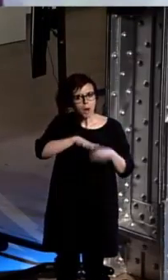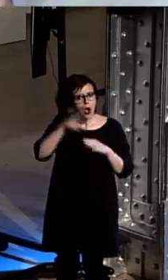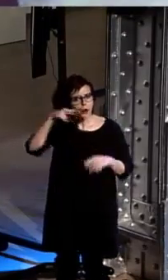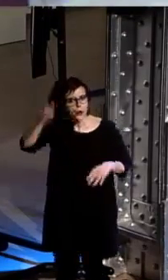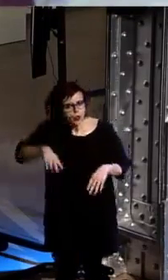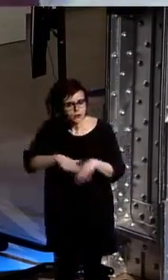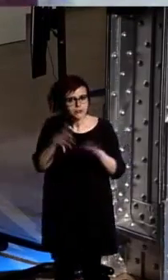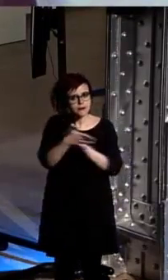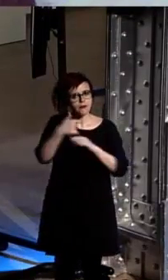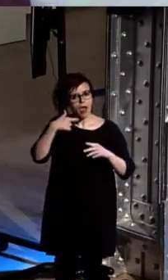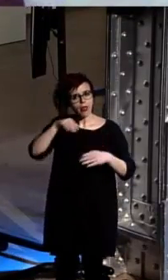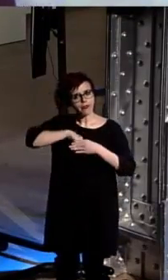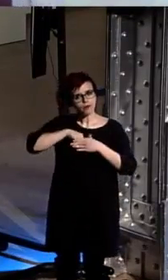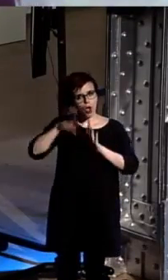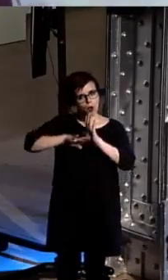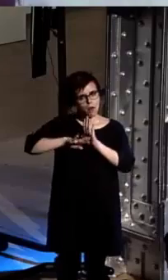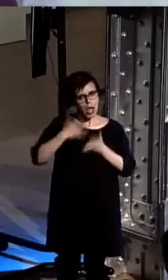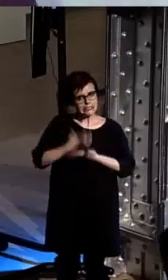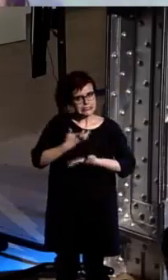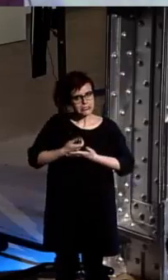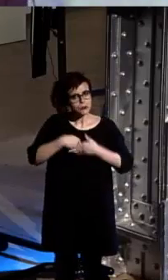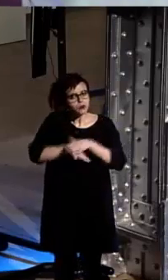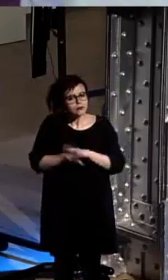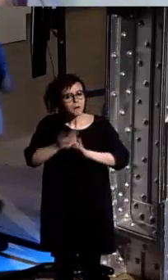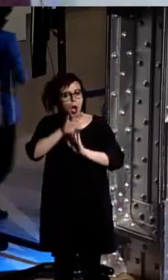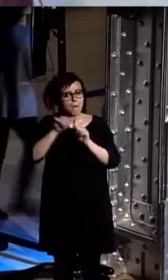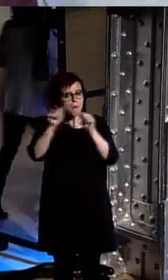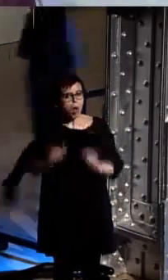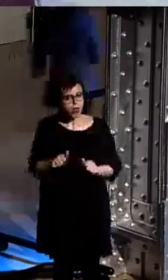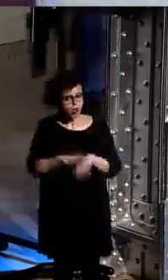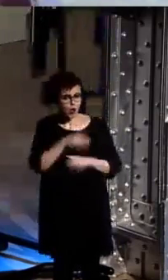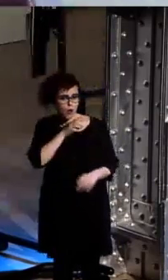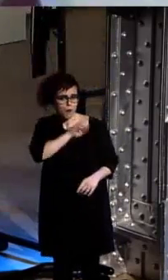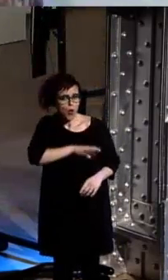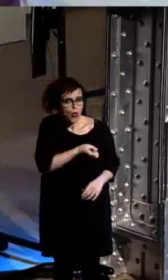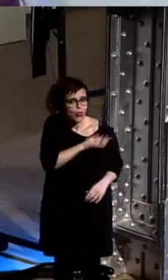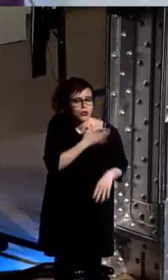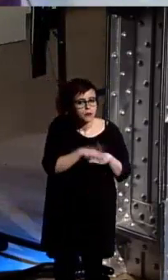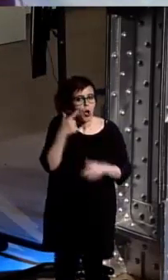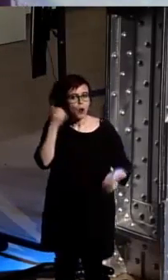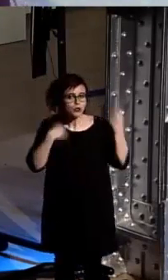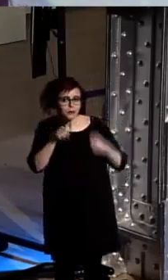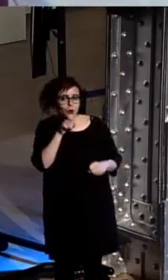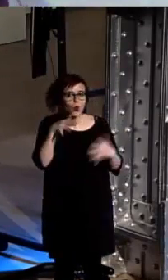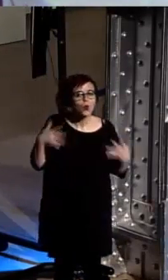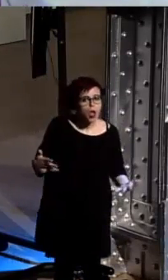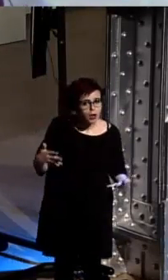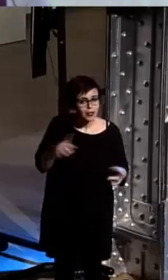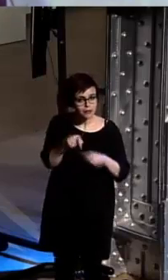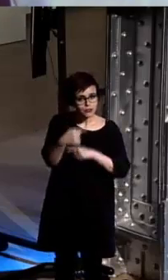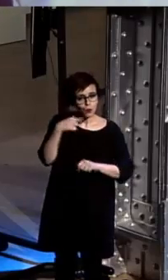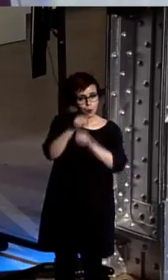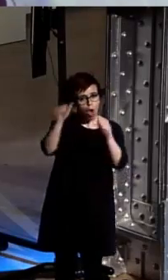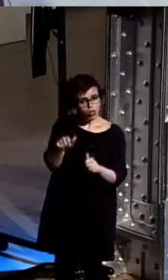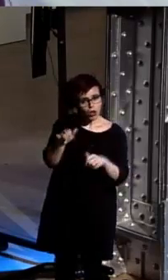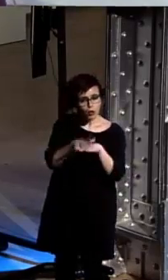reconocer, tienen un modelo emocional, tienen un modelo de cuáles son sus emociones y de cómo deben comportarse según las emociones, y tienen un modelo